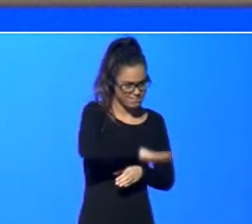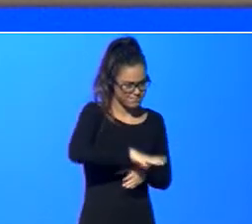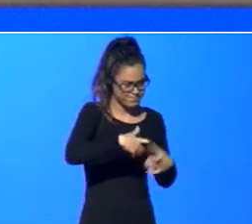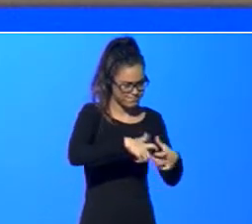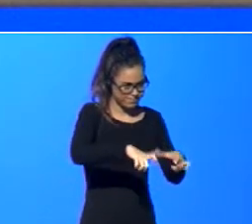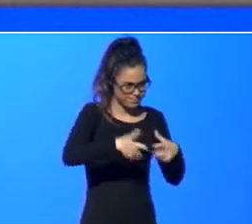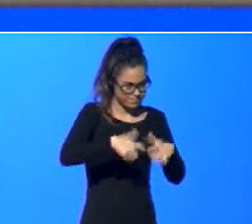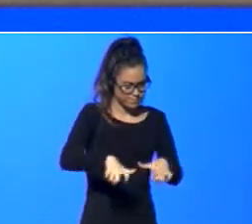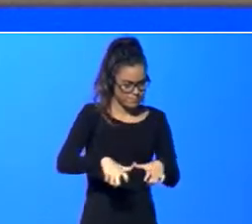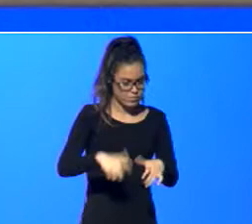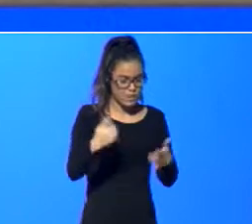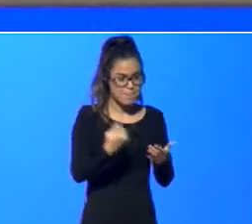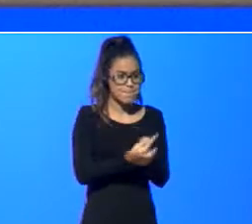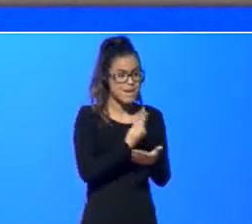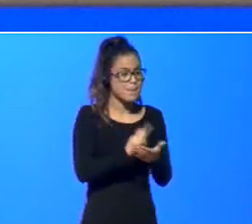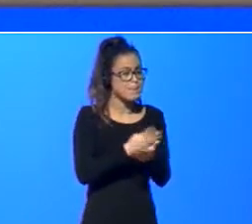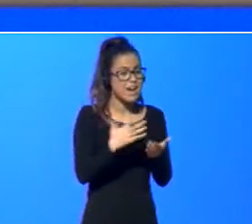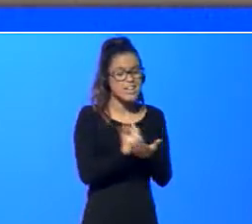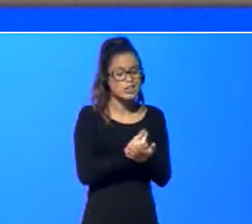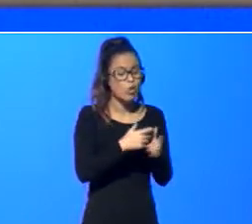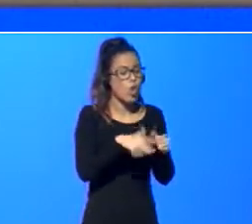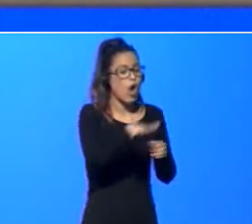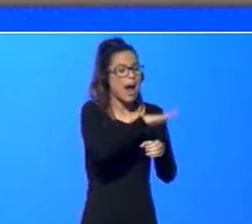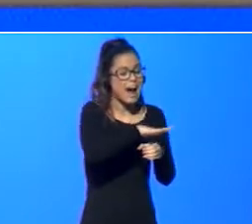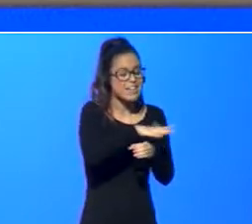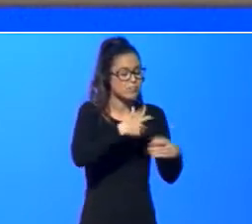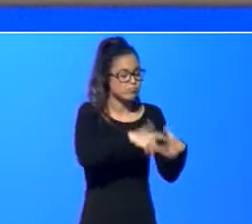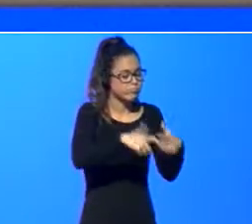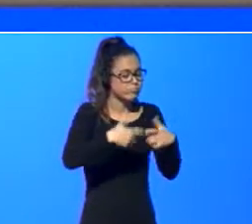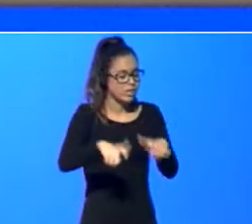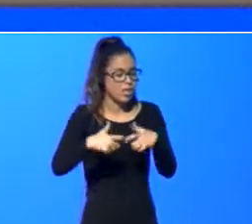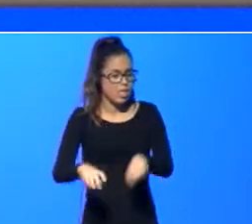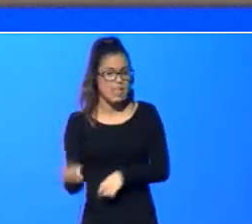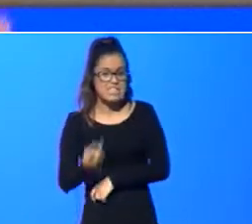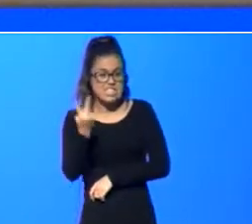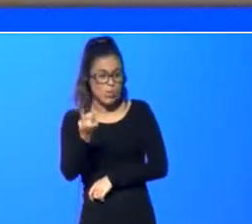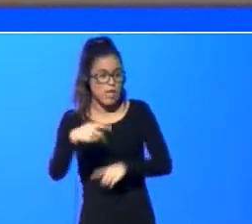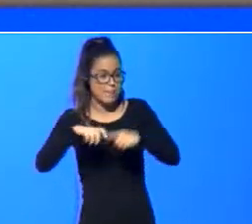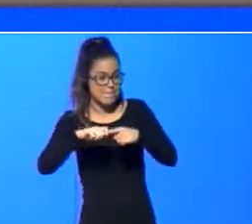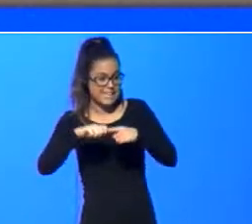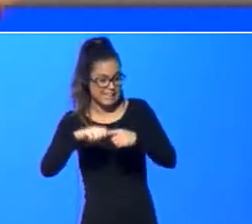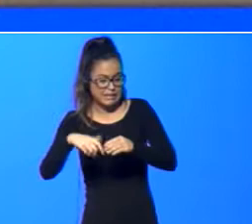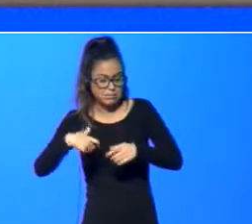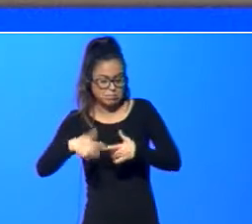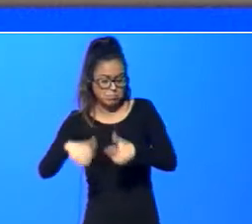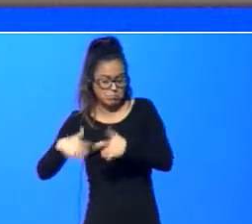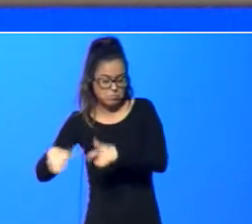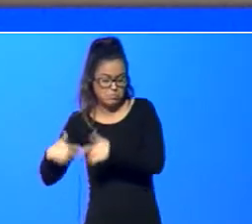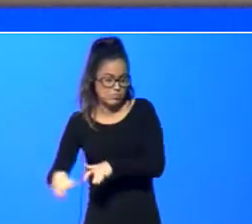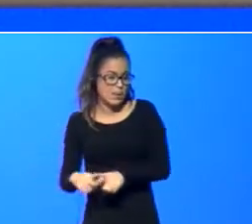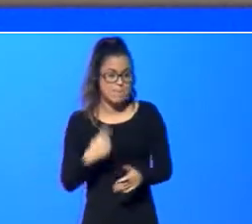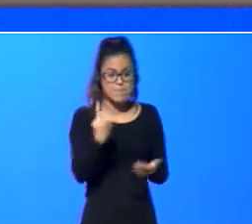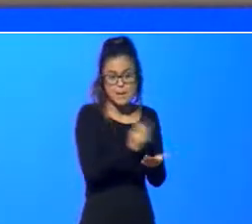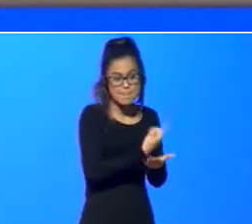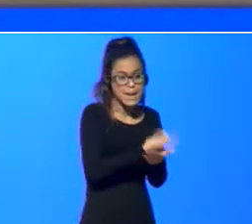primaria se ordena en áreas. No sé por qué la primera en áreas y la secundaria en materias y al revés. Pero se ordena la primaria en